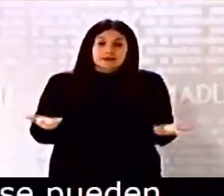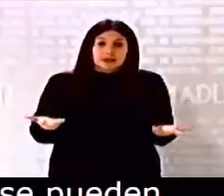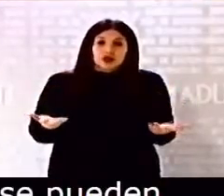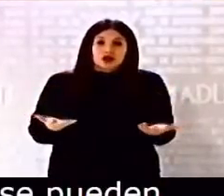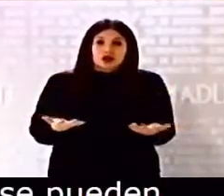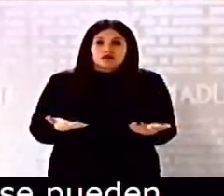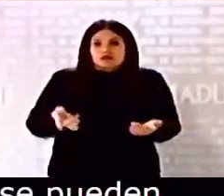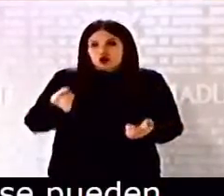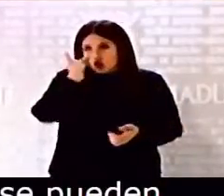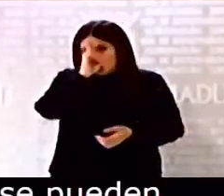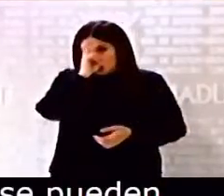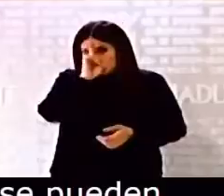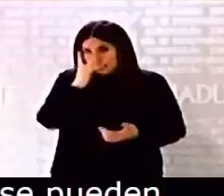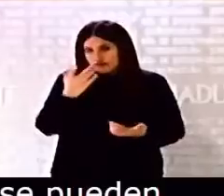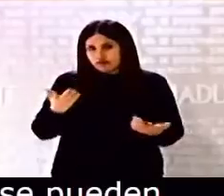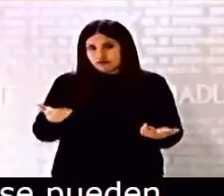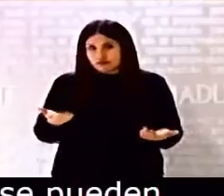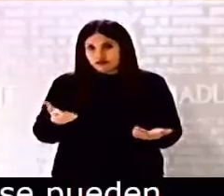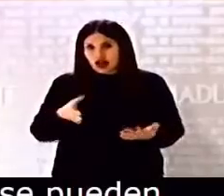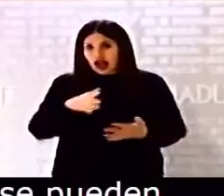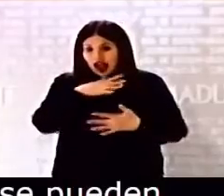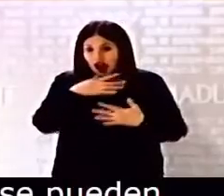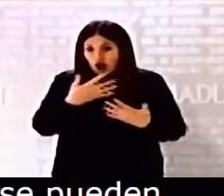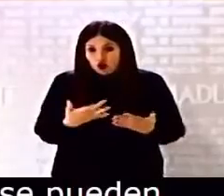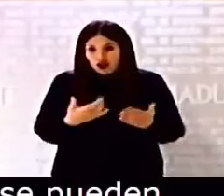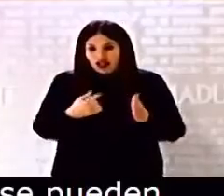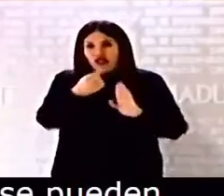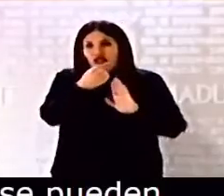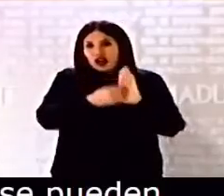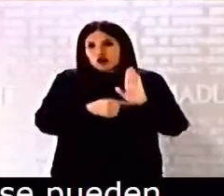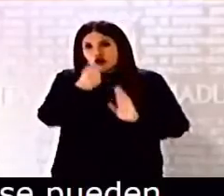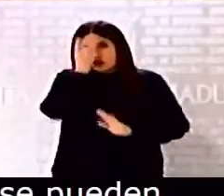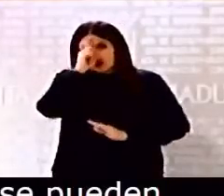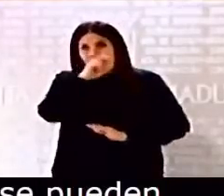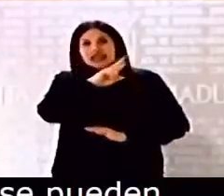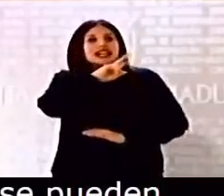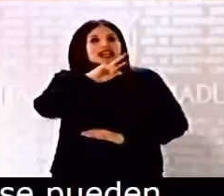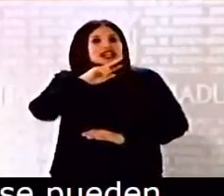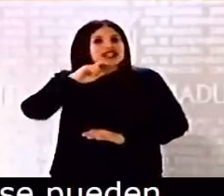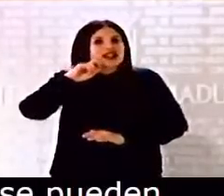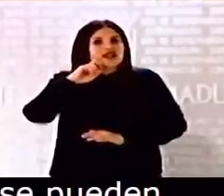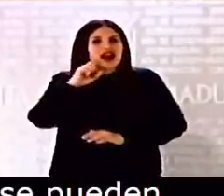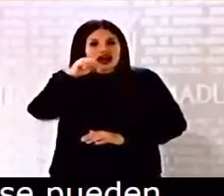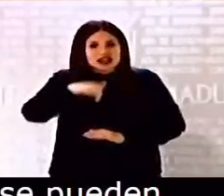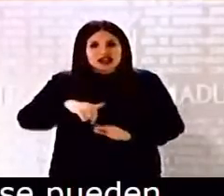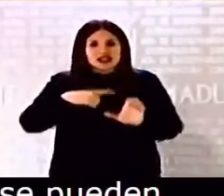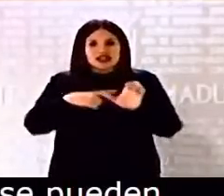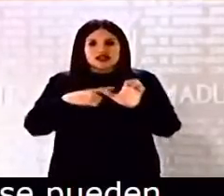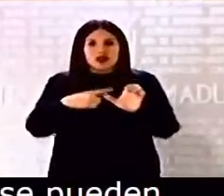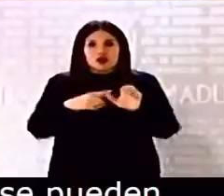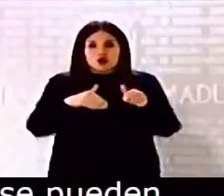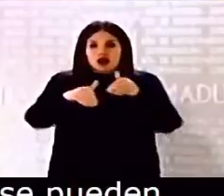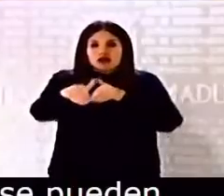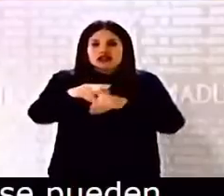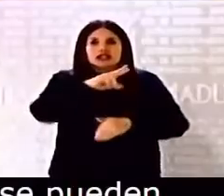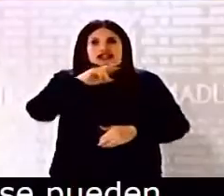no sé, en este momento no tengo el dato de cuántas reservas se han producido en nuestra comunidad autónoma y cuántas